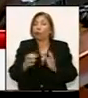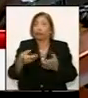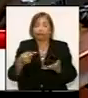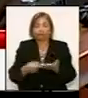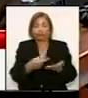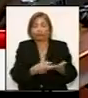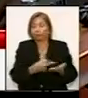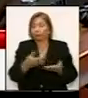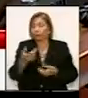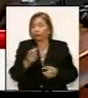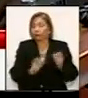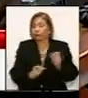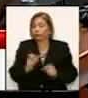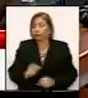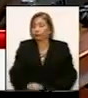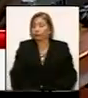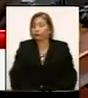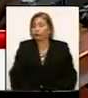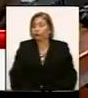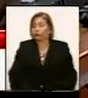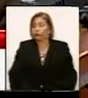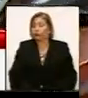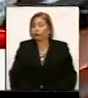los agraviados.